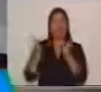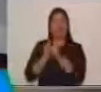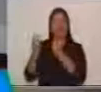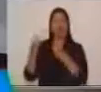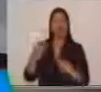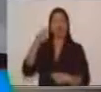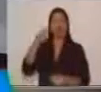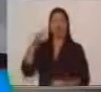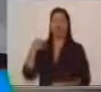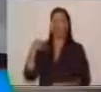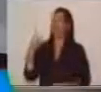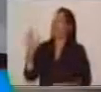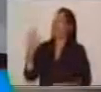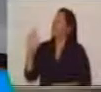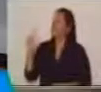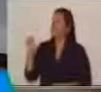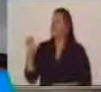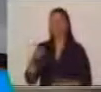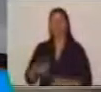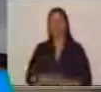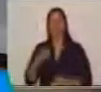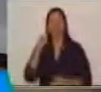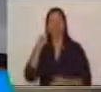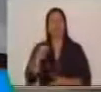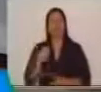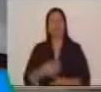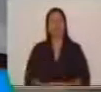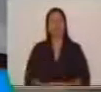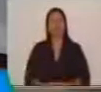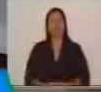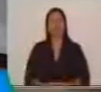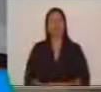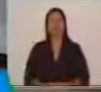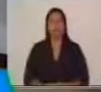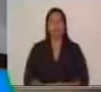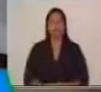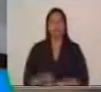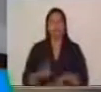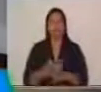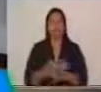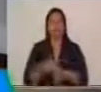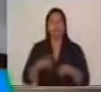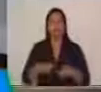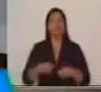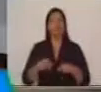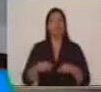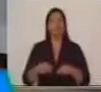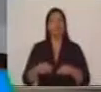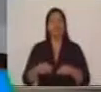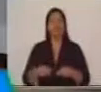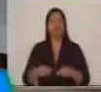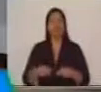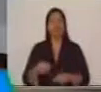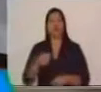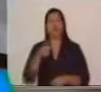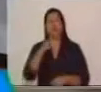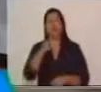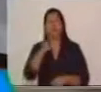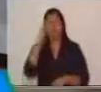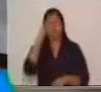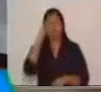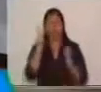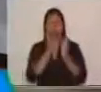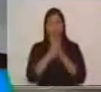Ruth. Muchas gracias, Ruth, por la interpretación. Y sin antes nada más que mencionar, recuerda, quédate en casa.